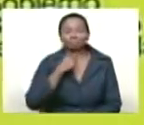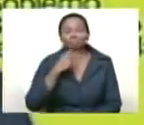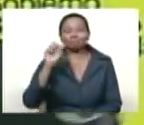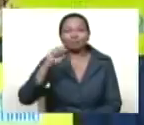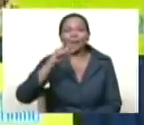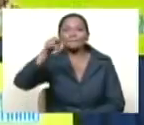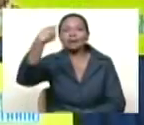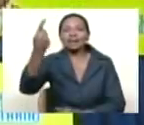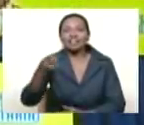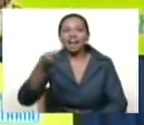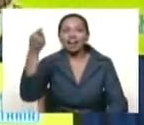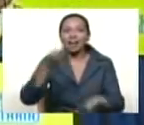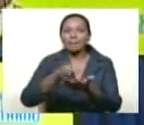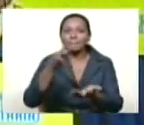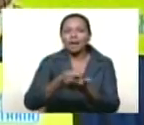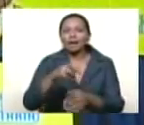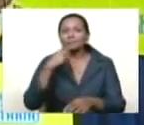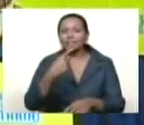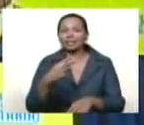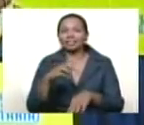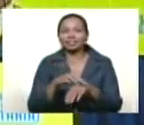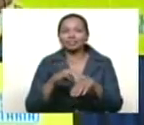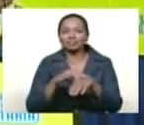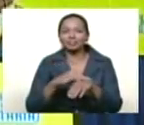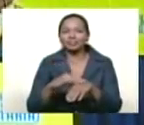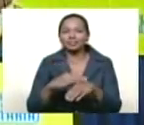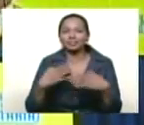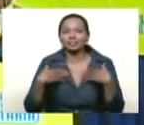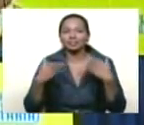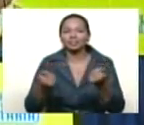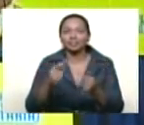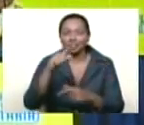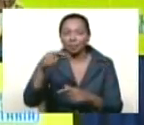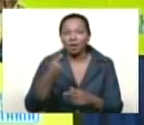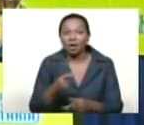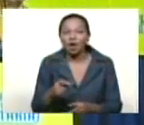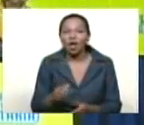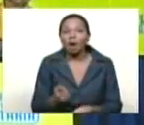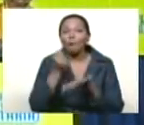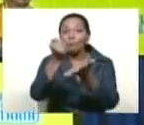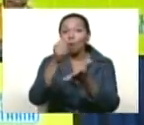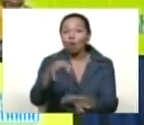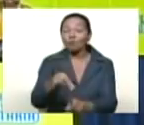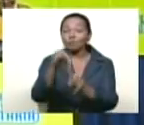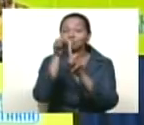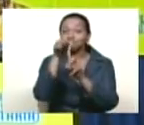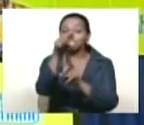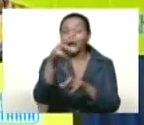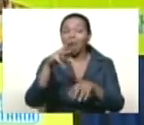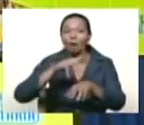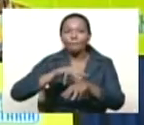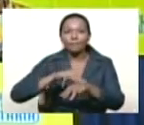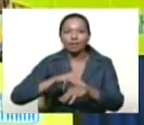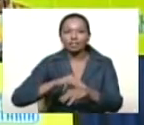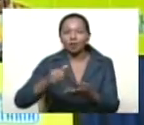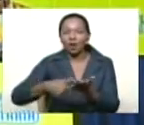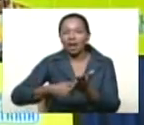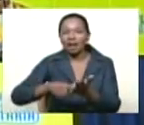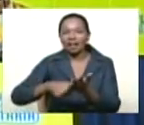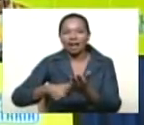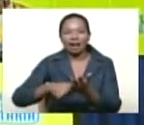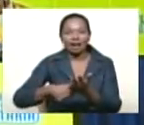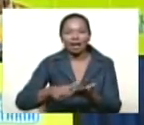Mañana le pagan, me dice el ministro. Y vamos a darle un bono especial por el carnet de la patria a